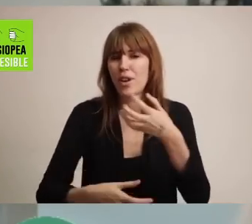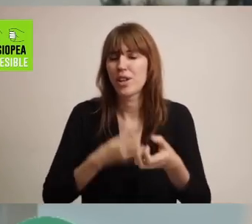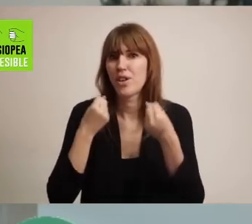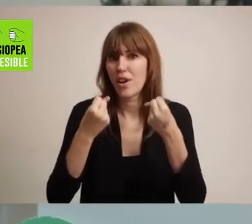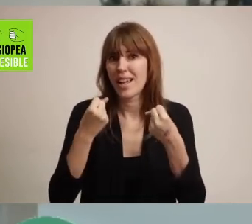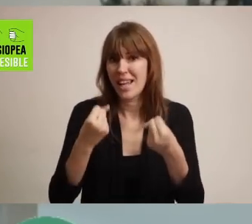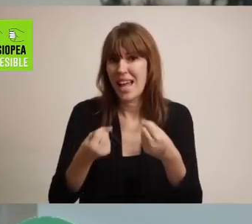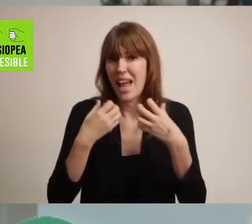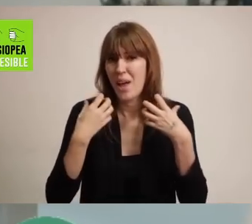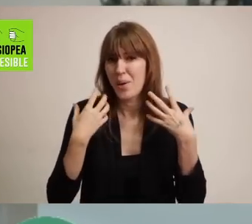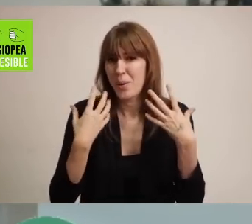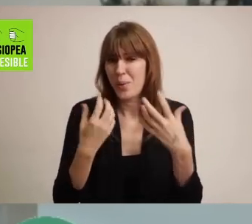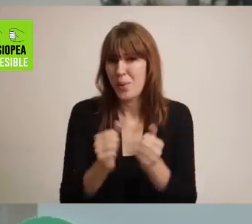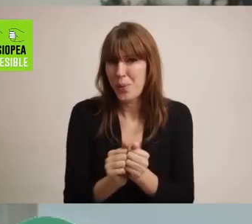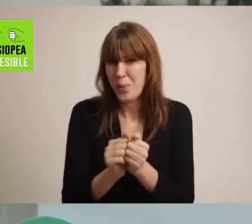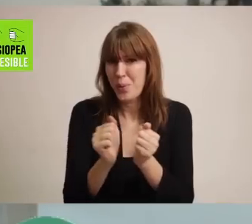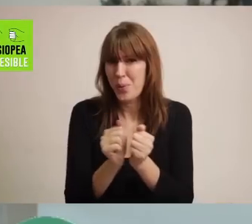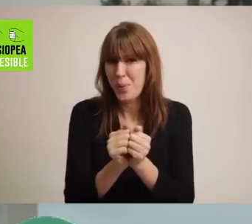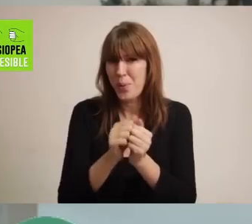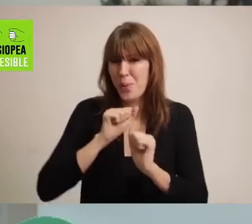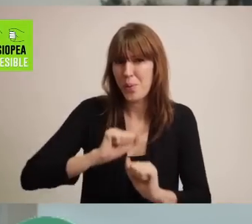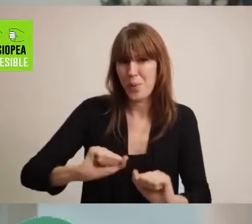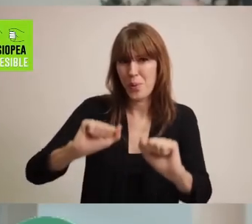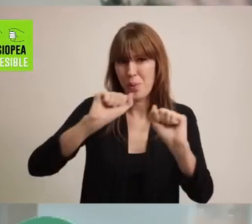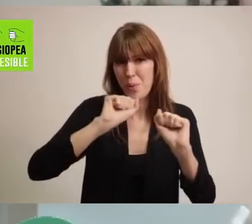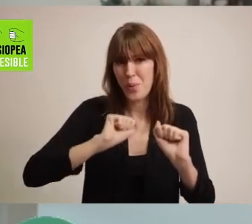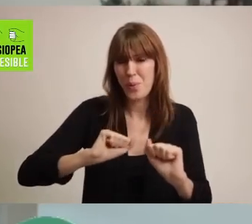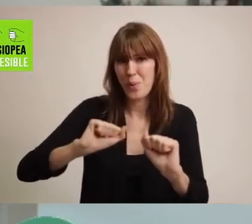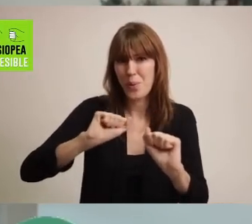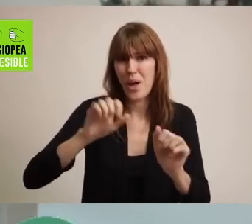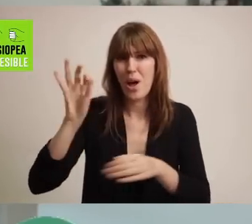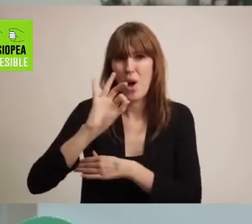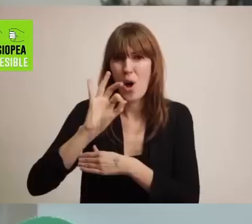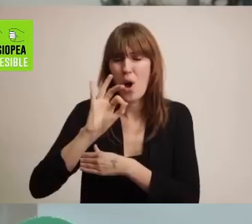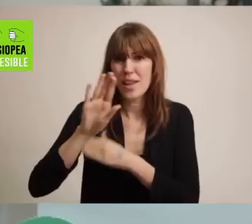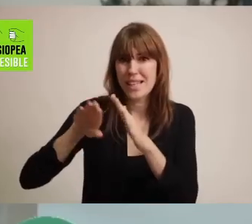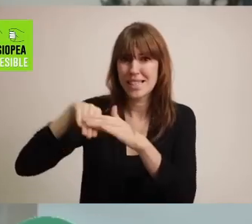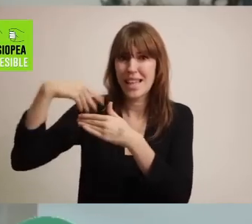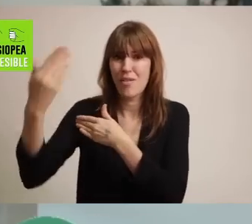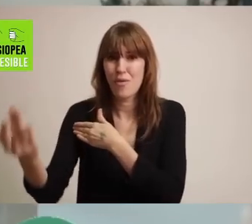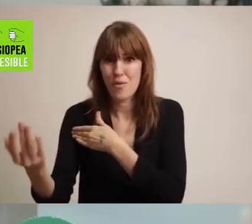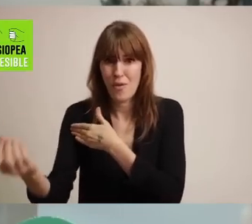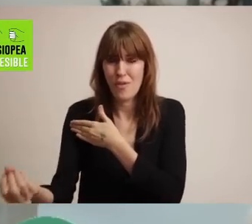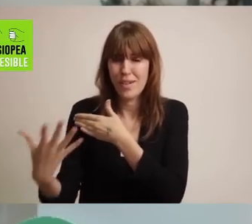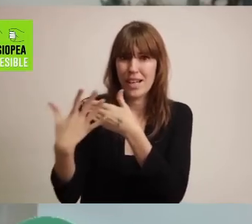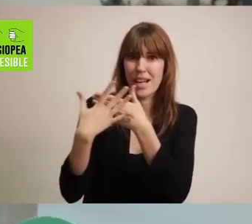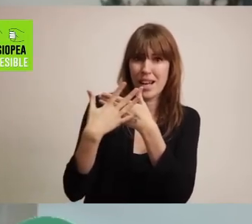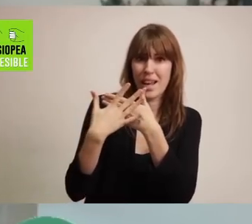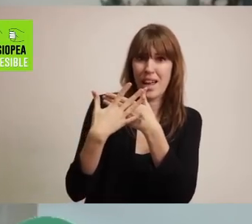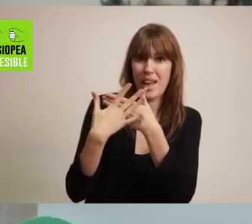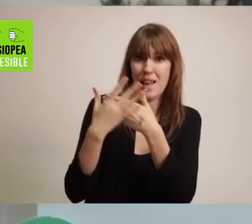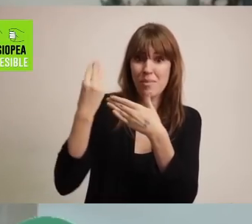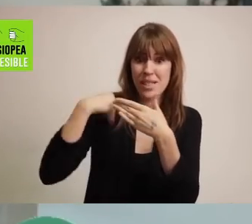densa o la energía bloqueada o la energía proyectada de fuera y que le daña a la persona con la energía que